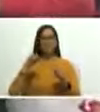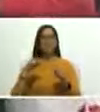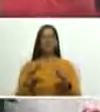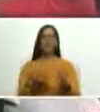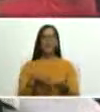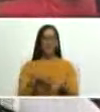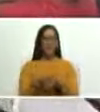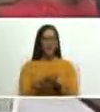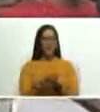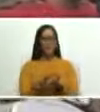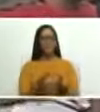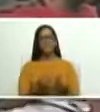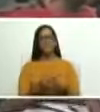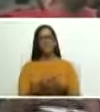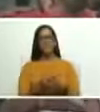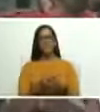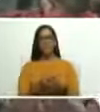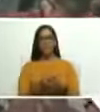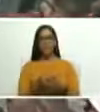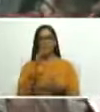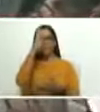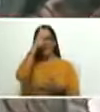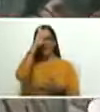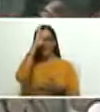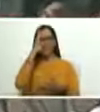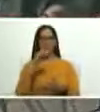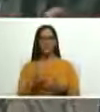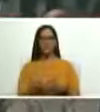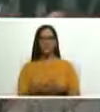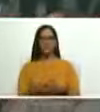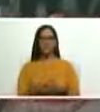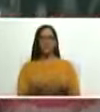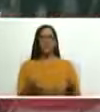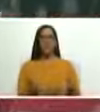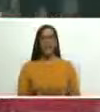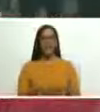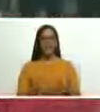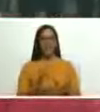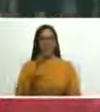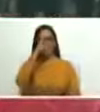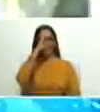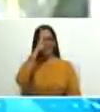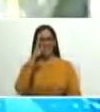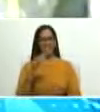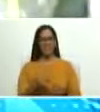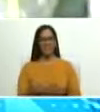trata de una barinés, nacida en Barinitas.